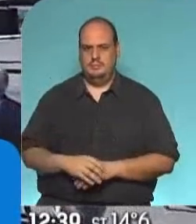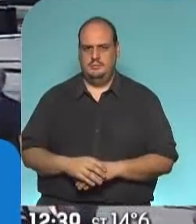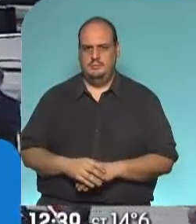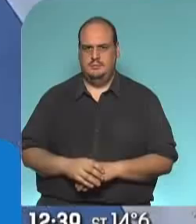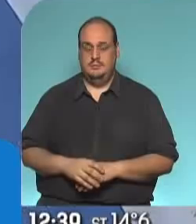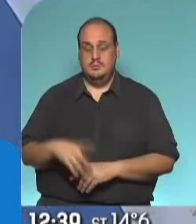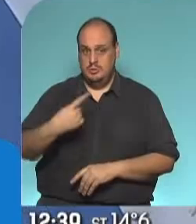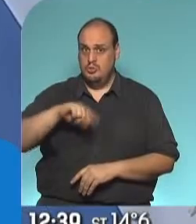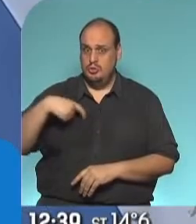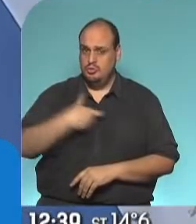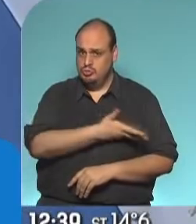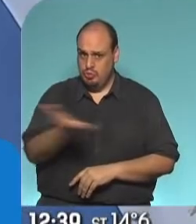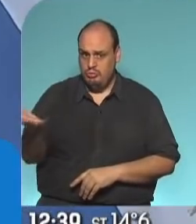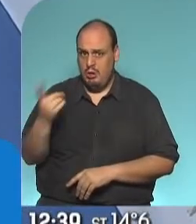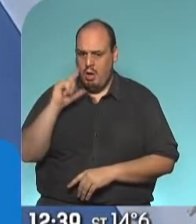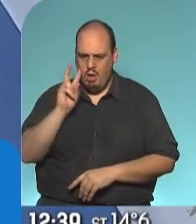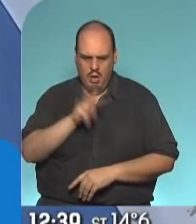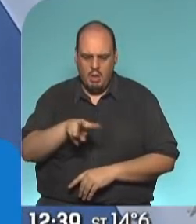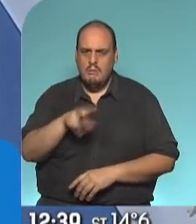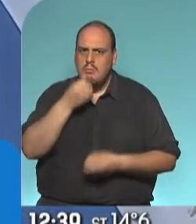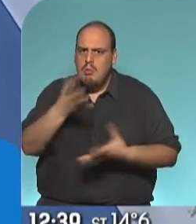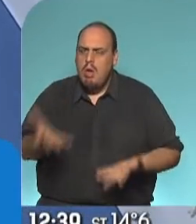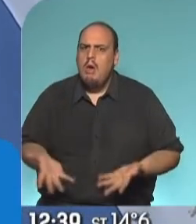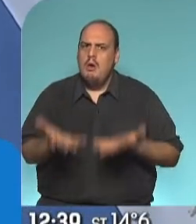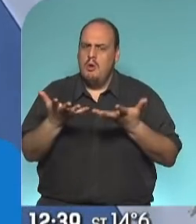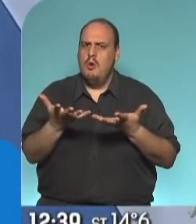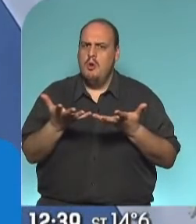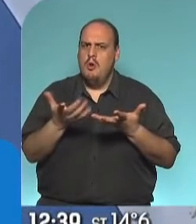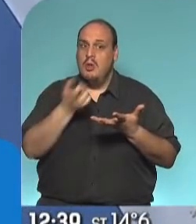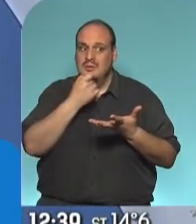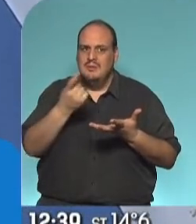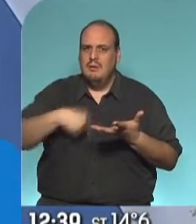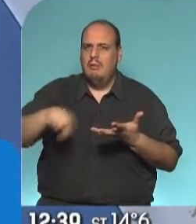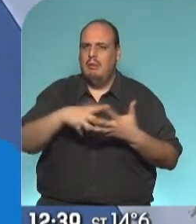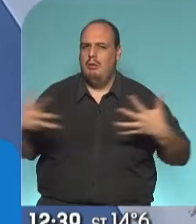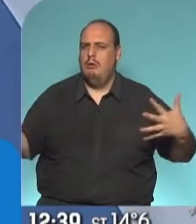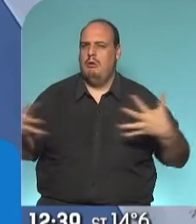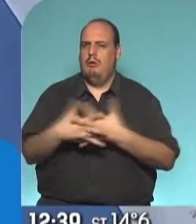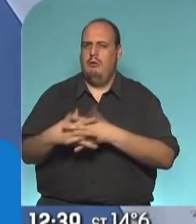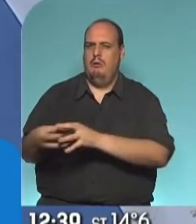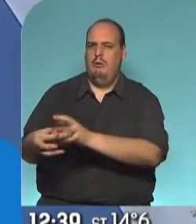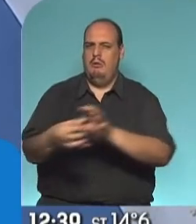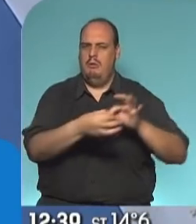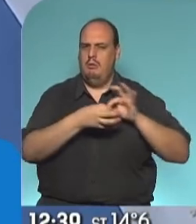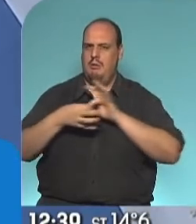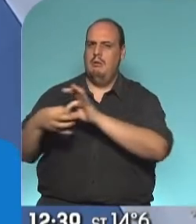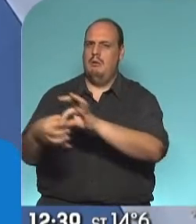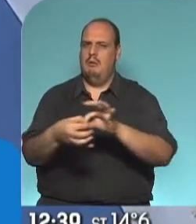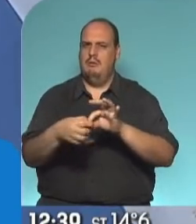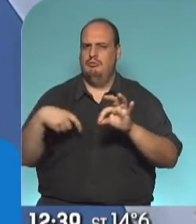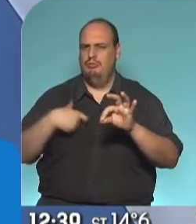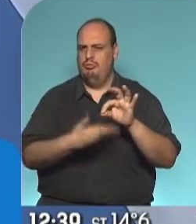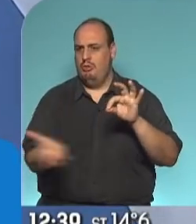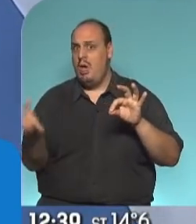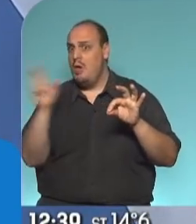Y como sociedad estamos siendo mejores cada vez que integramos a la sociedad y le damos